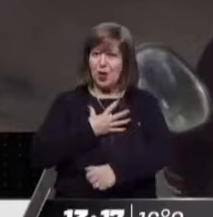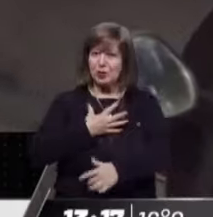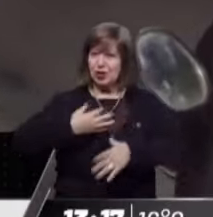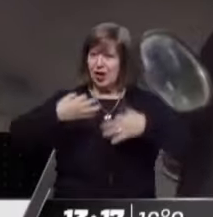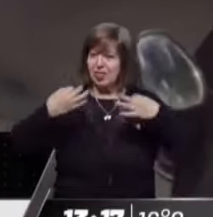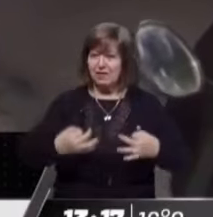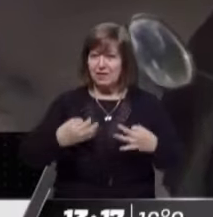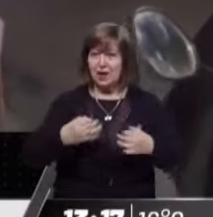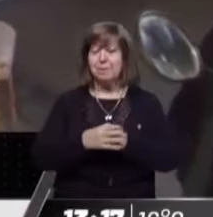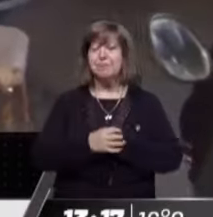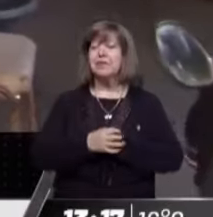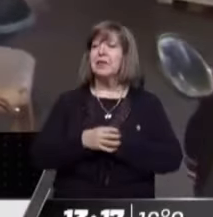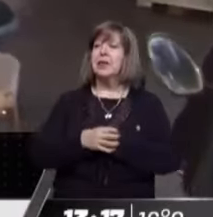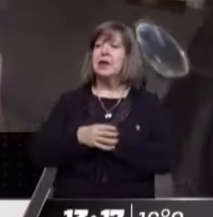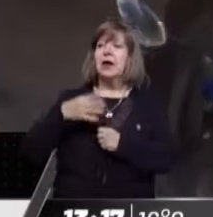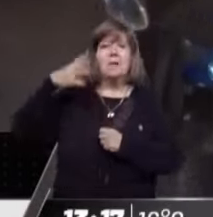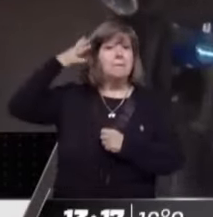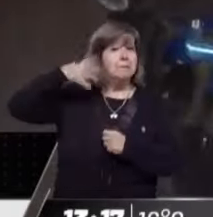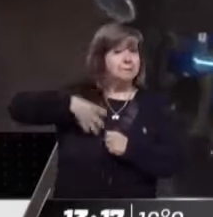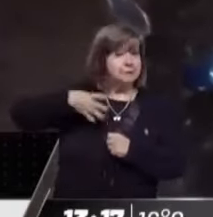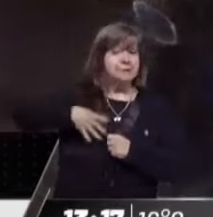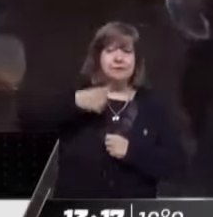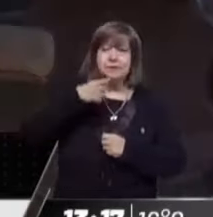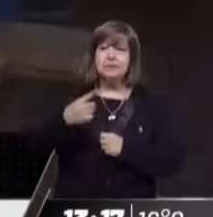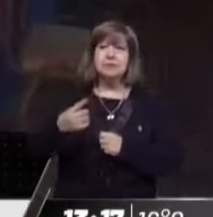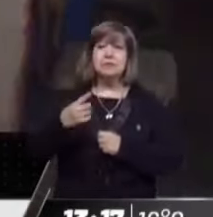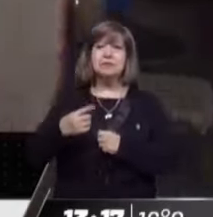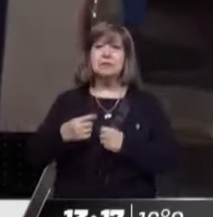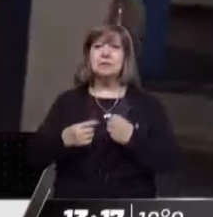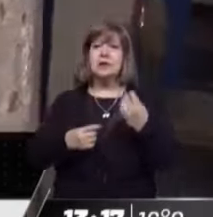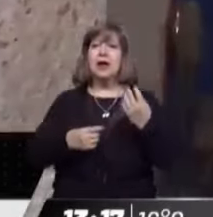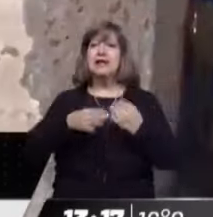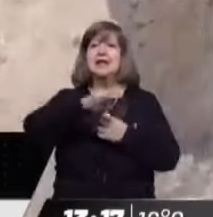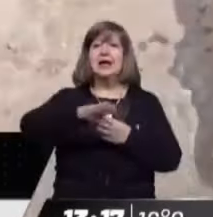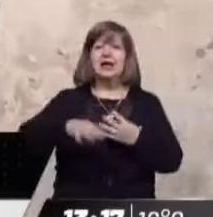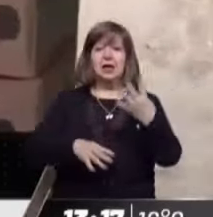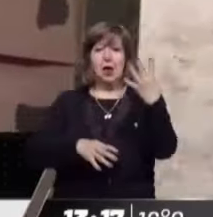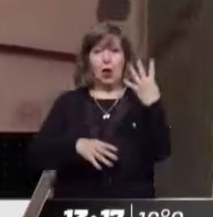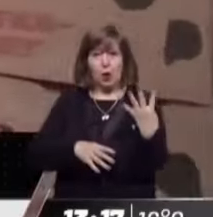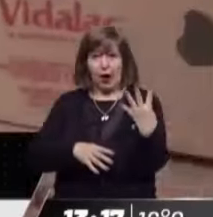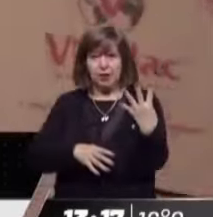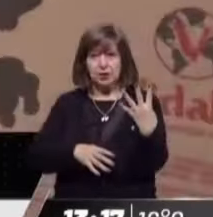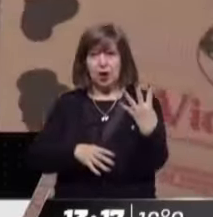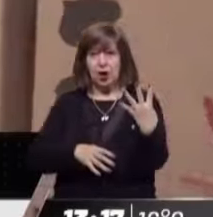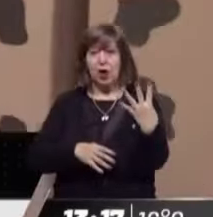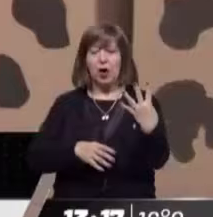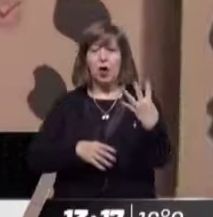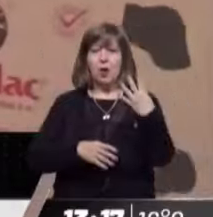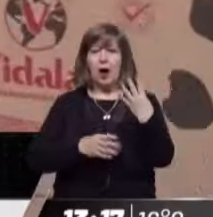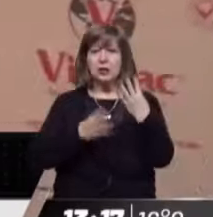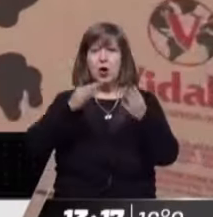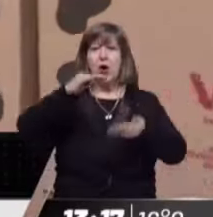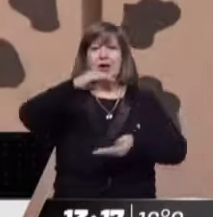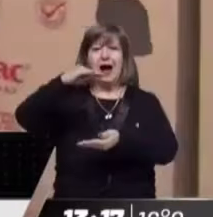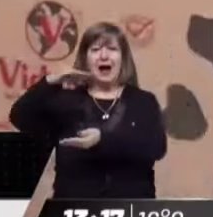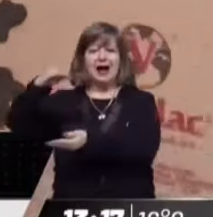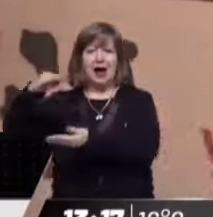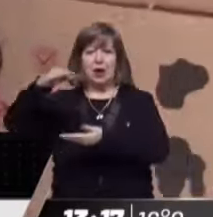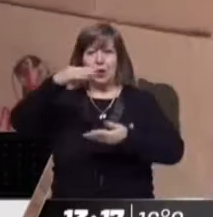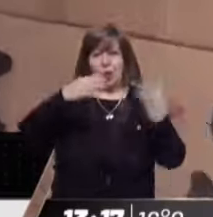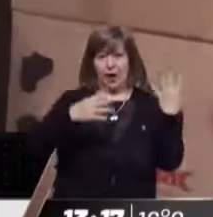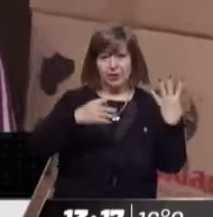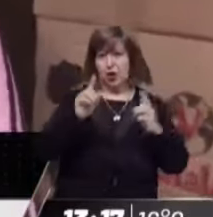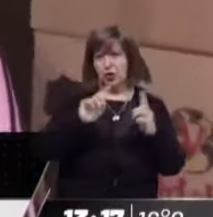claro además tomaste la decisión dijiste no voy a entregar cuatro cajas por chico menos pero para más niños claro nosotros en realidad